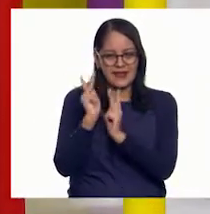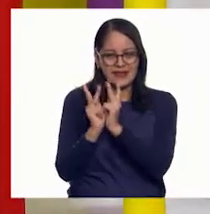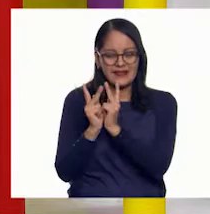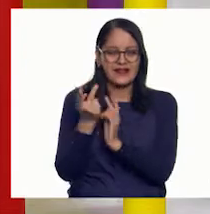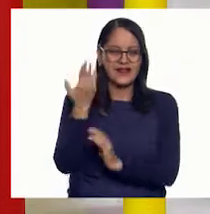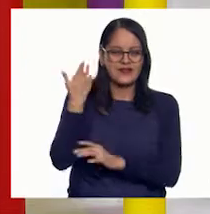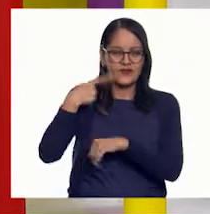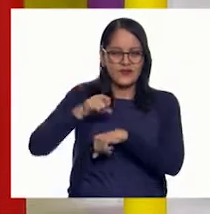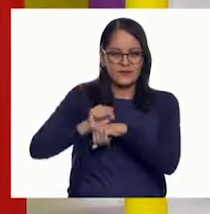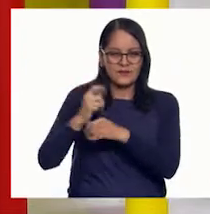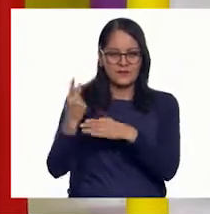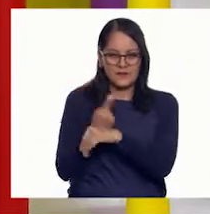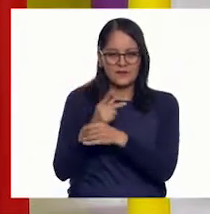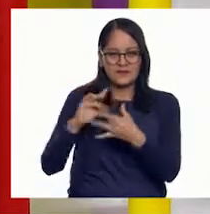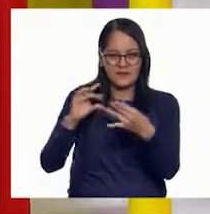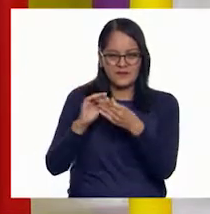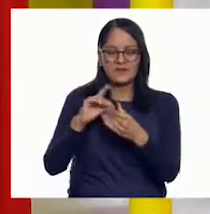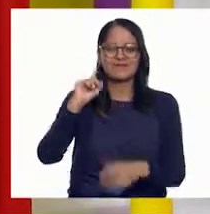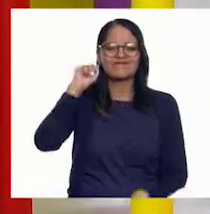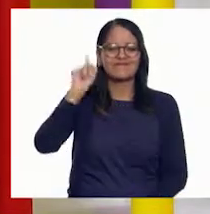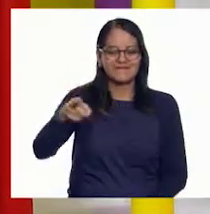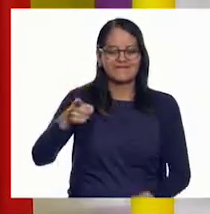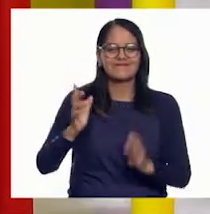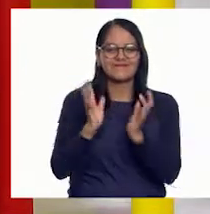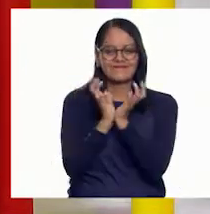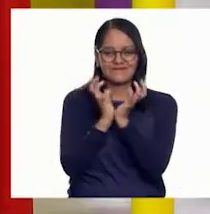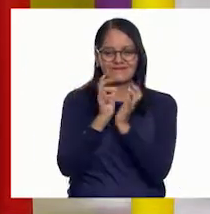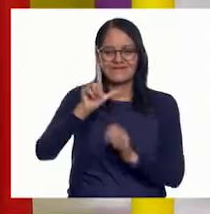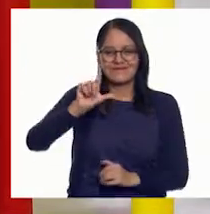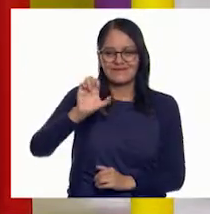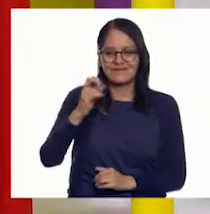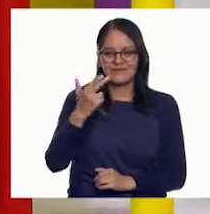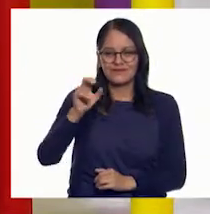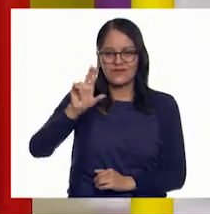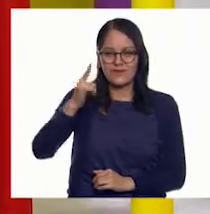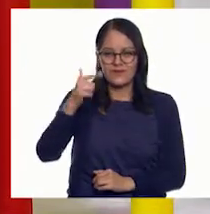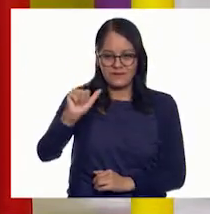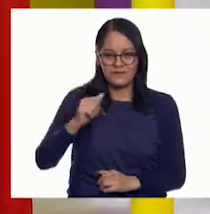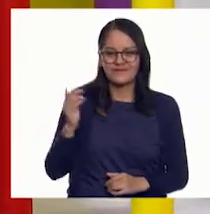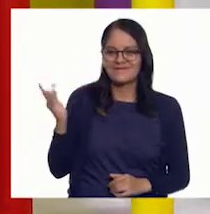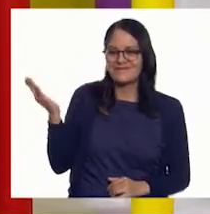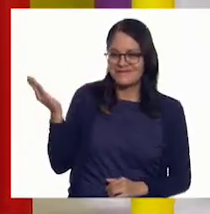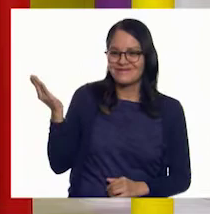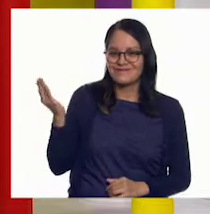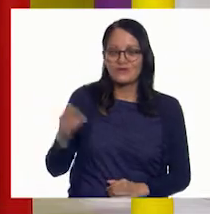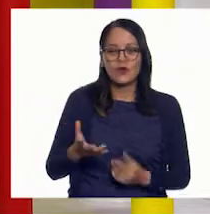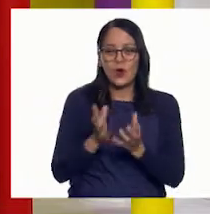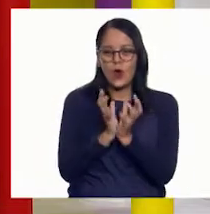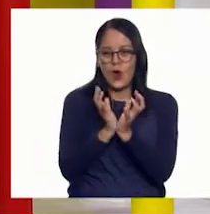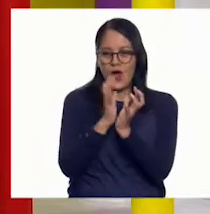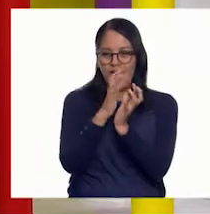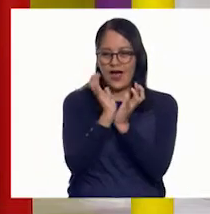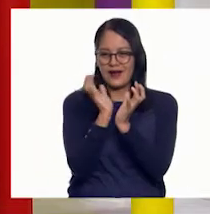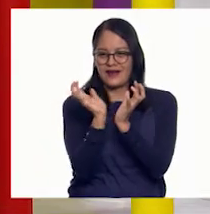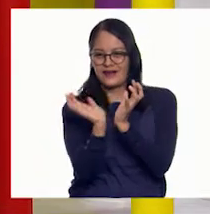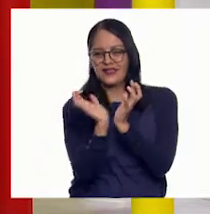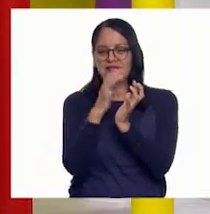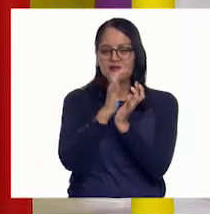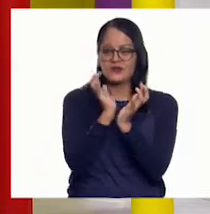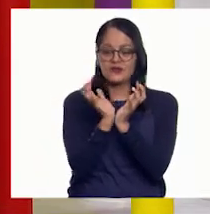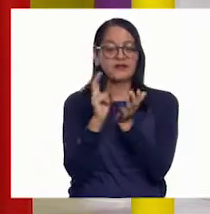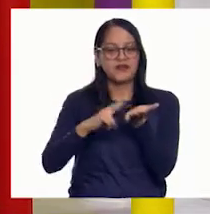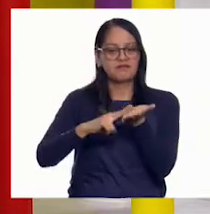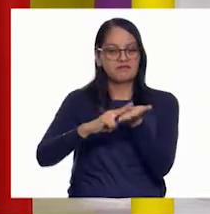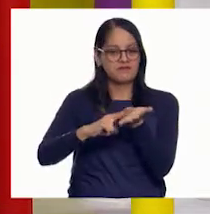es. ¡Tres! ¡La lechuga! A ver. Una hermosa lechuga con muchas hojas, muy verde. ¡Ay, hasta